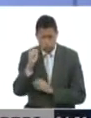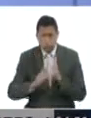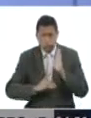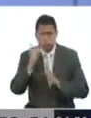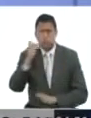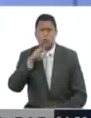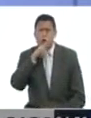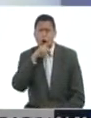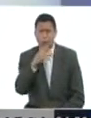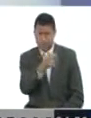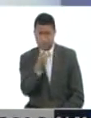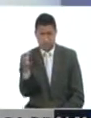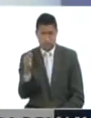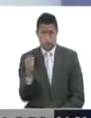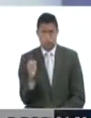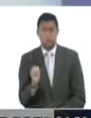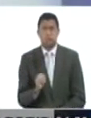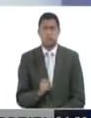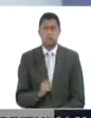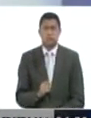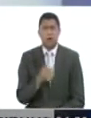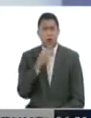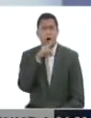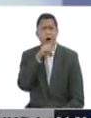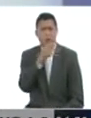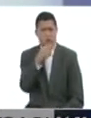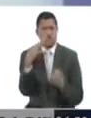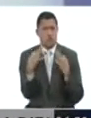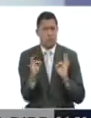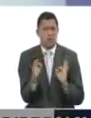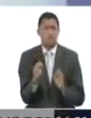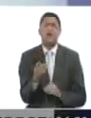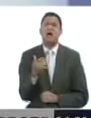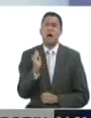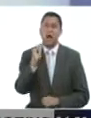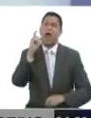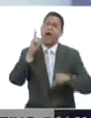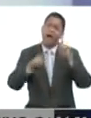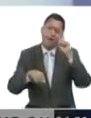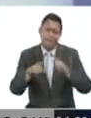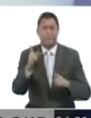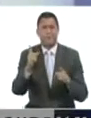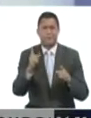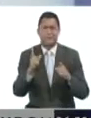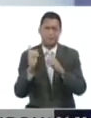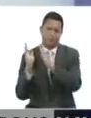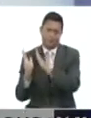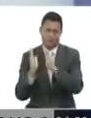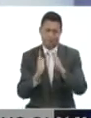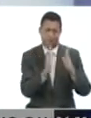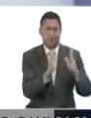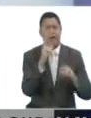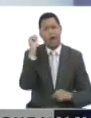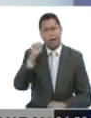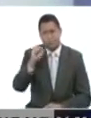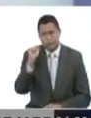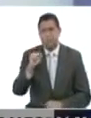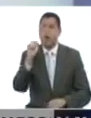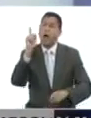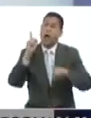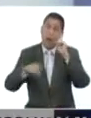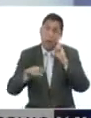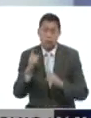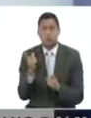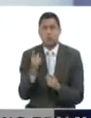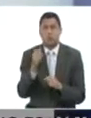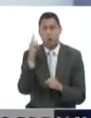habla completamente? O sea, lo hagan de manera normal. Debido a que existen varios grados o varias formas de autismo, existen grados